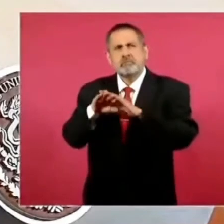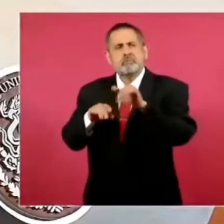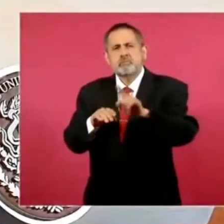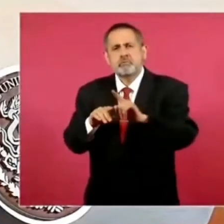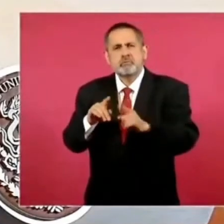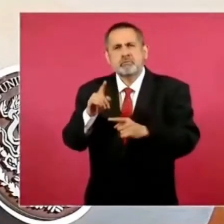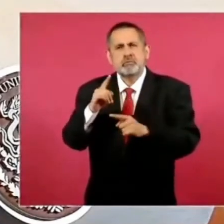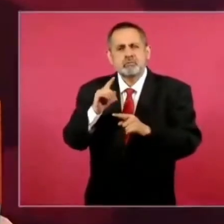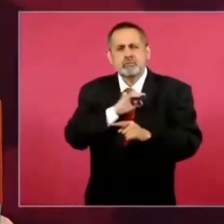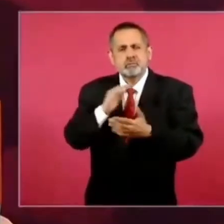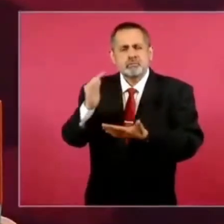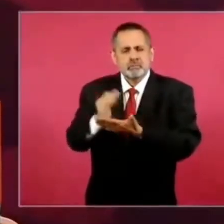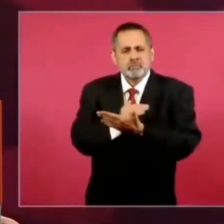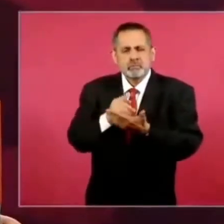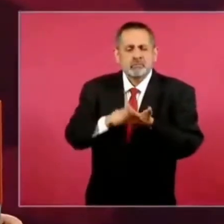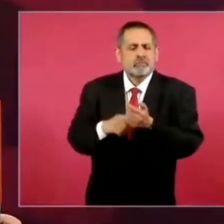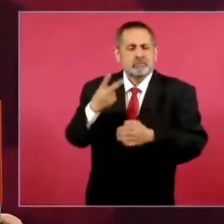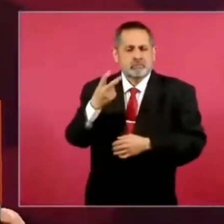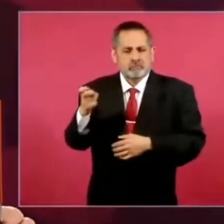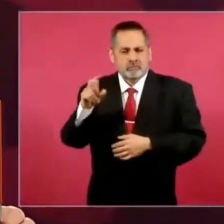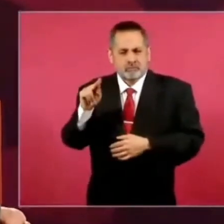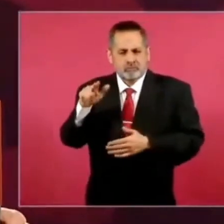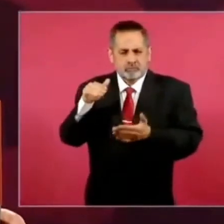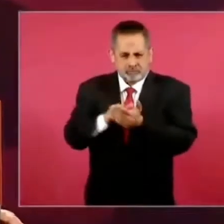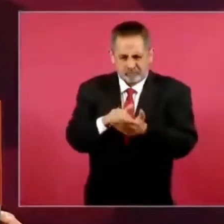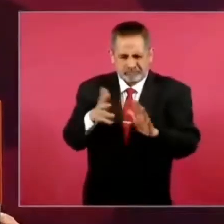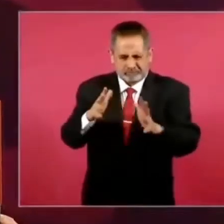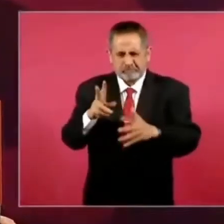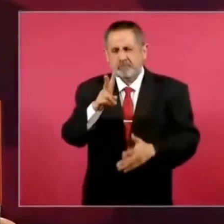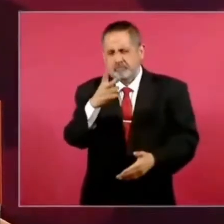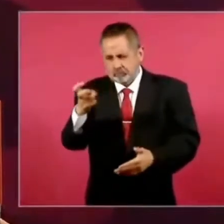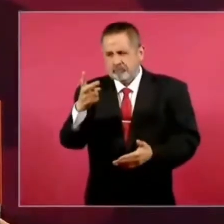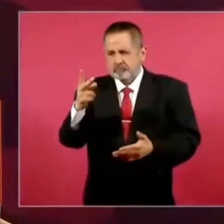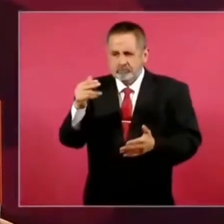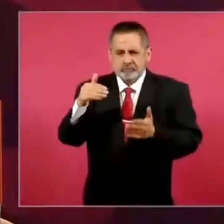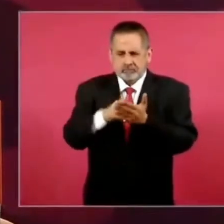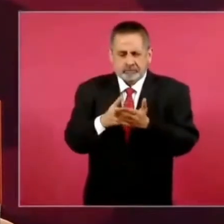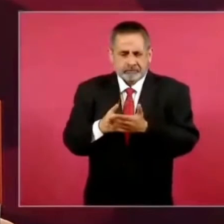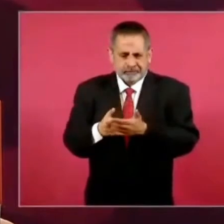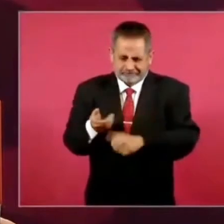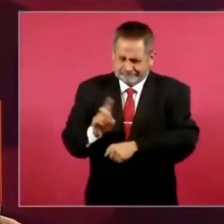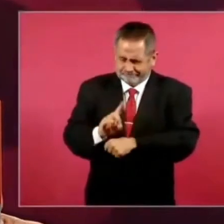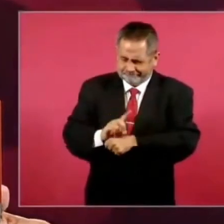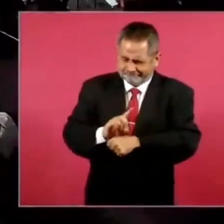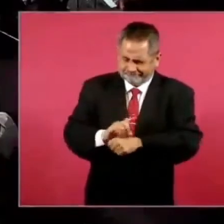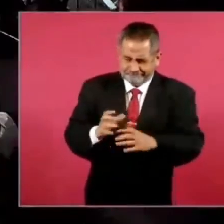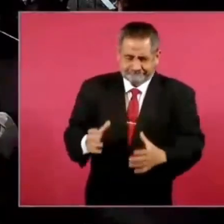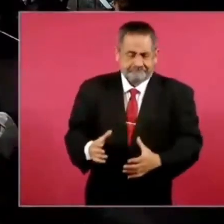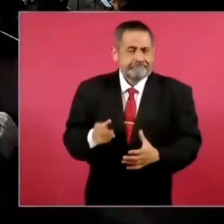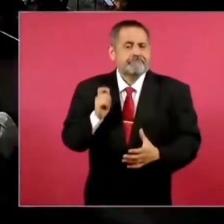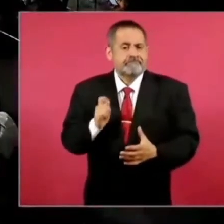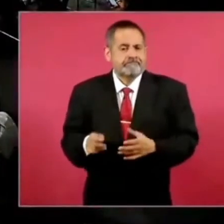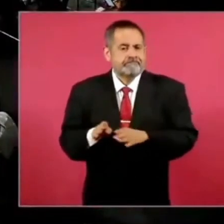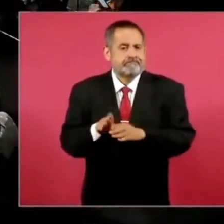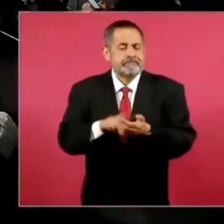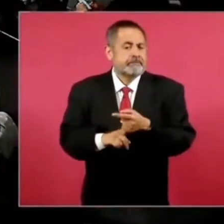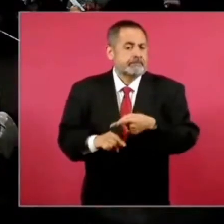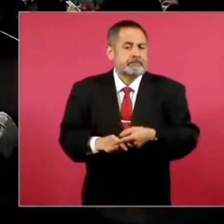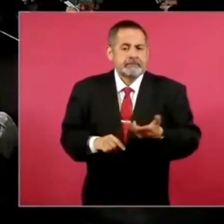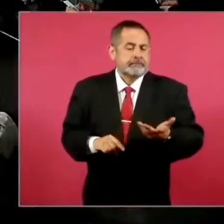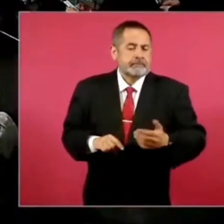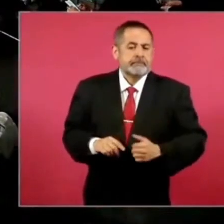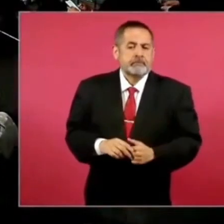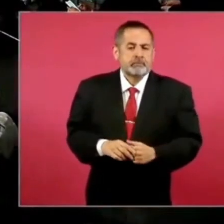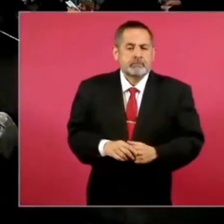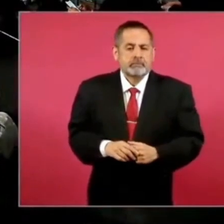produce como 280,000 barriles diarios. al final de cuentas